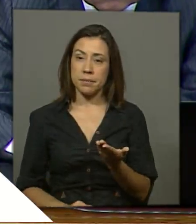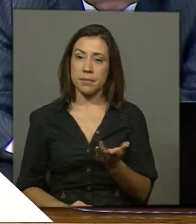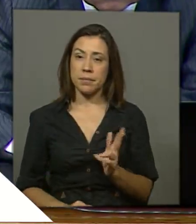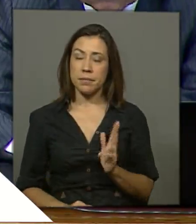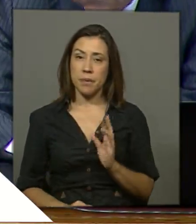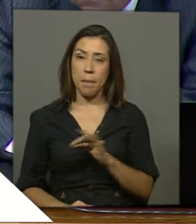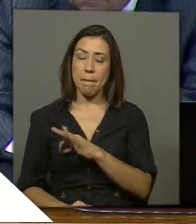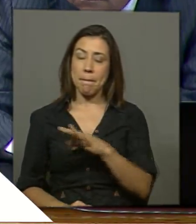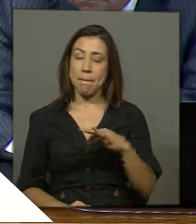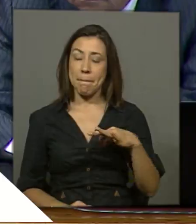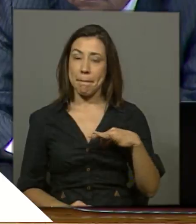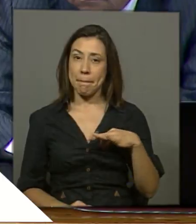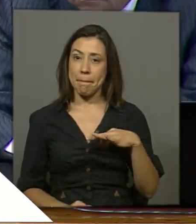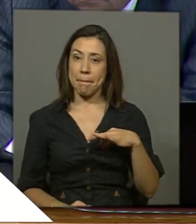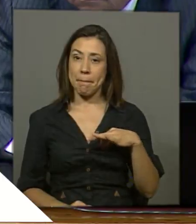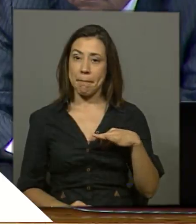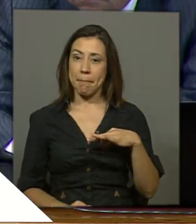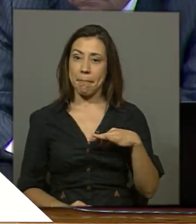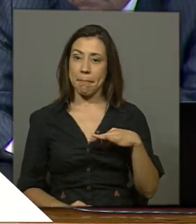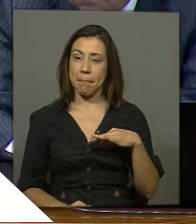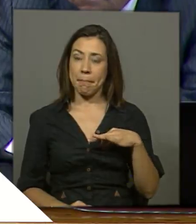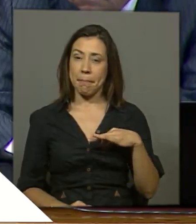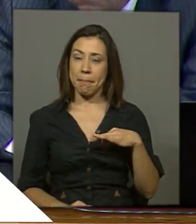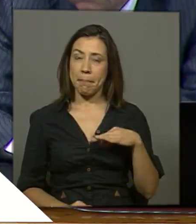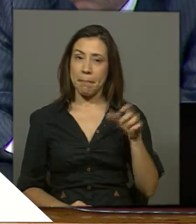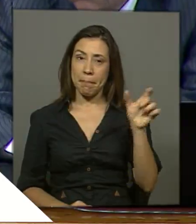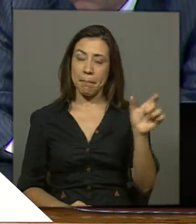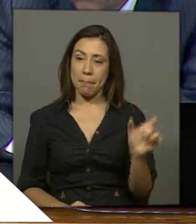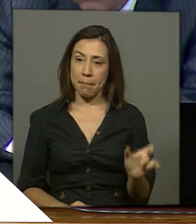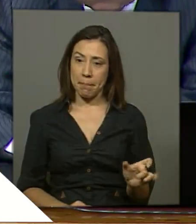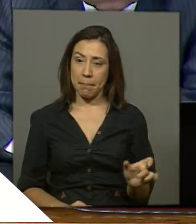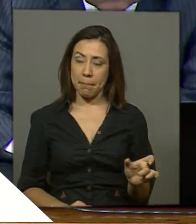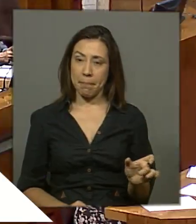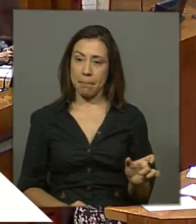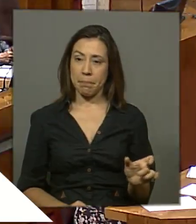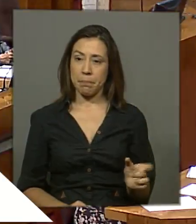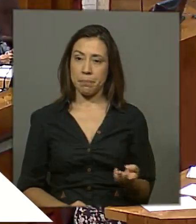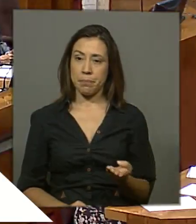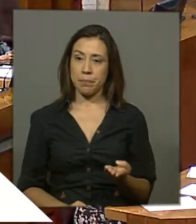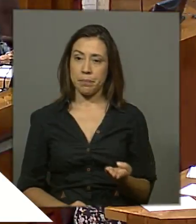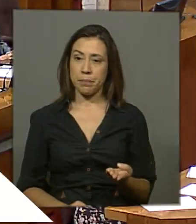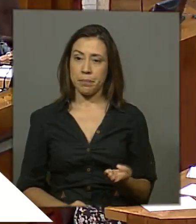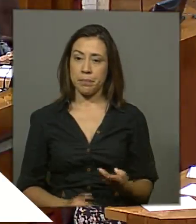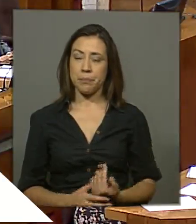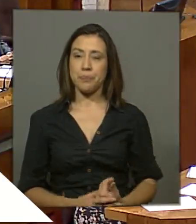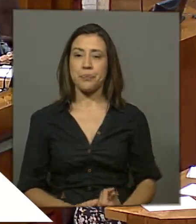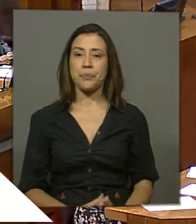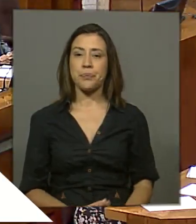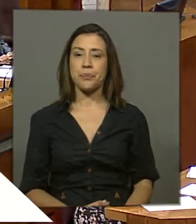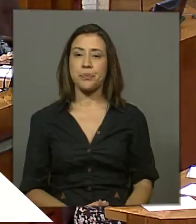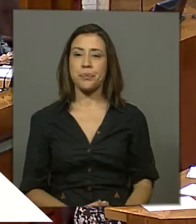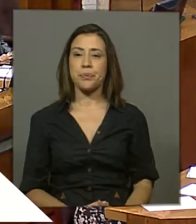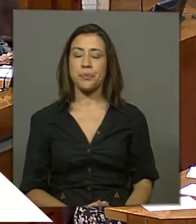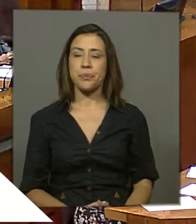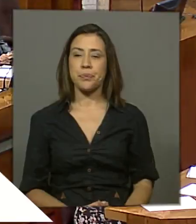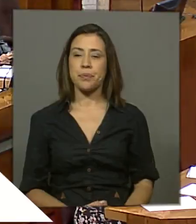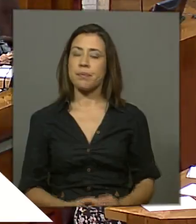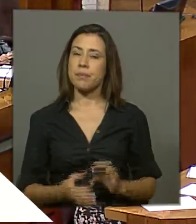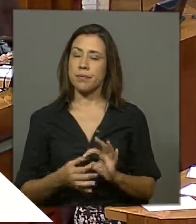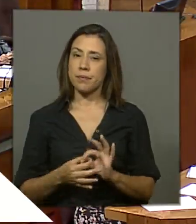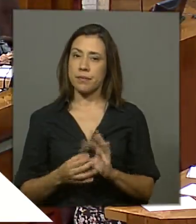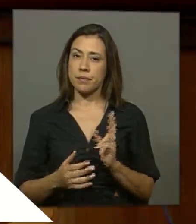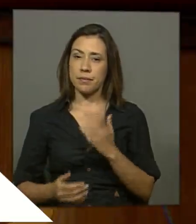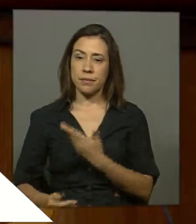Señor ministro para terminar con seor ministro Muchas